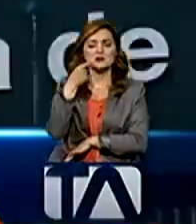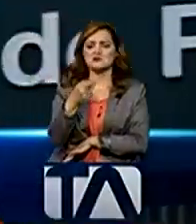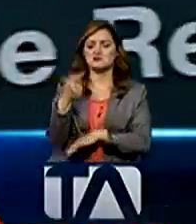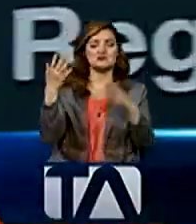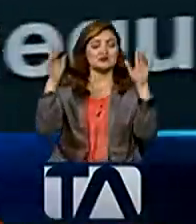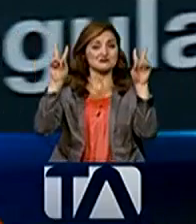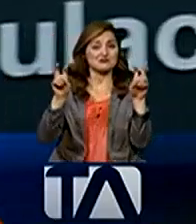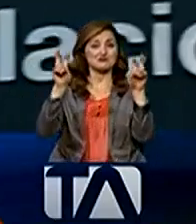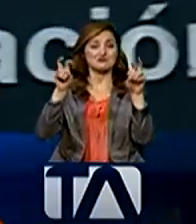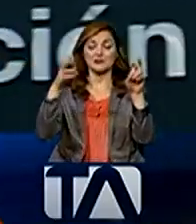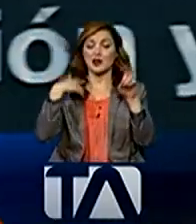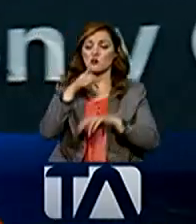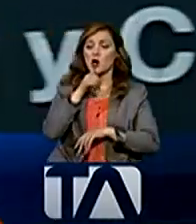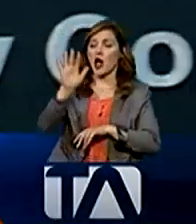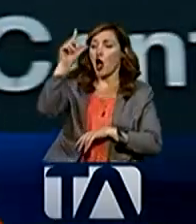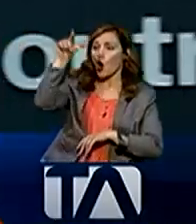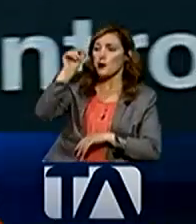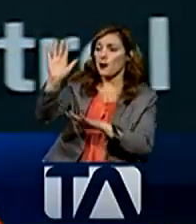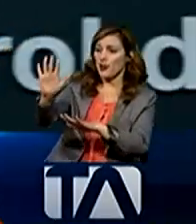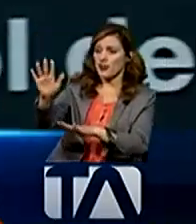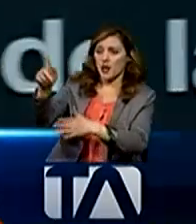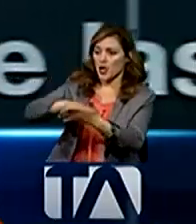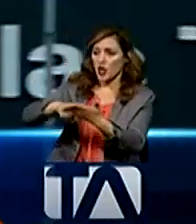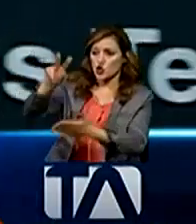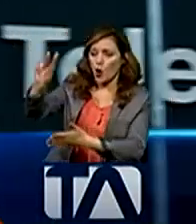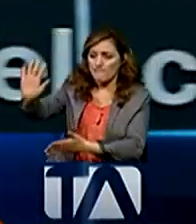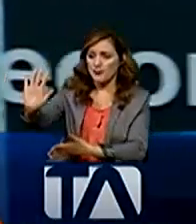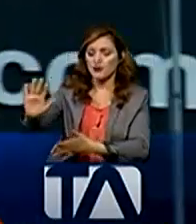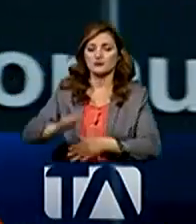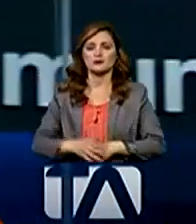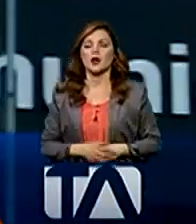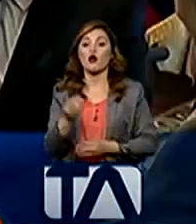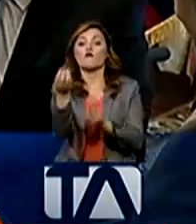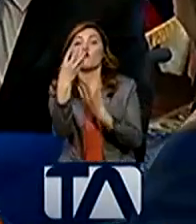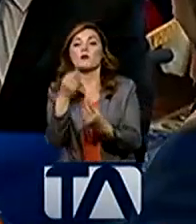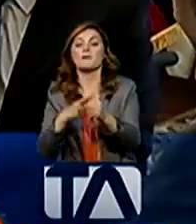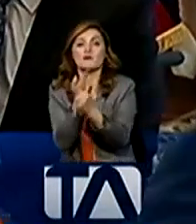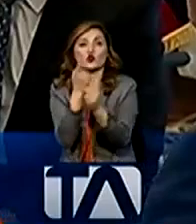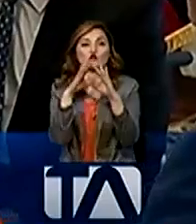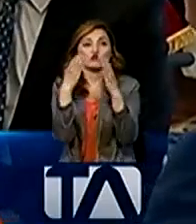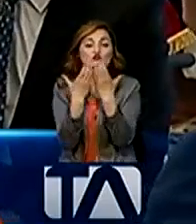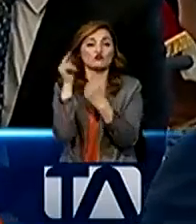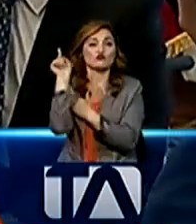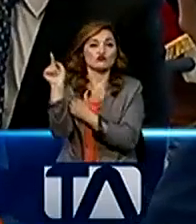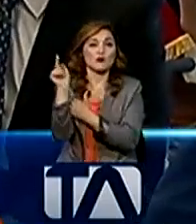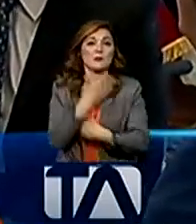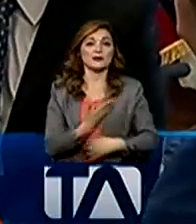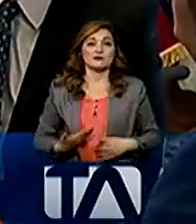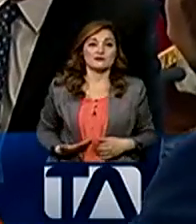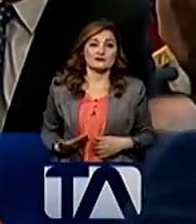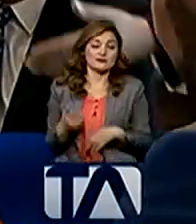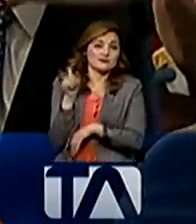y mantiene la espera de un informe adicional sobre el tema. Una comisión recientemente conformada por el Ejecutivo dará luces sobre